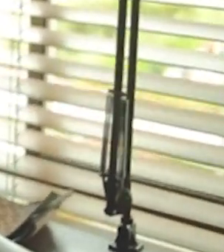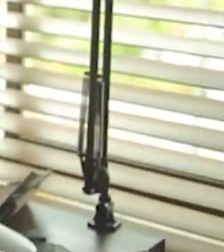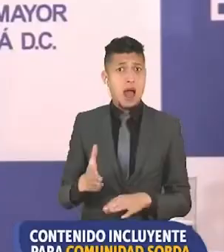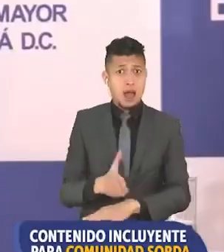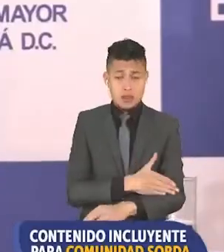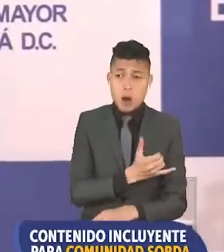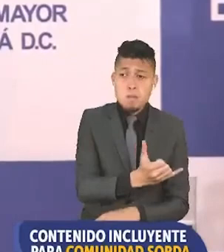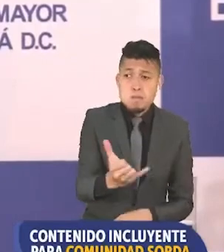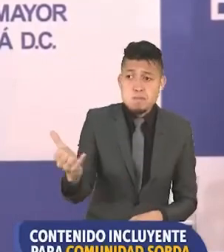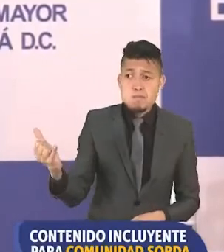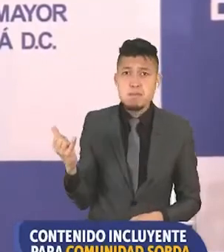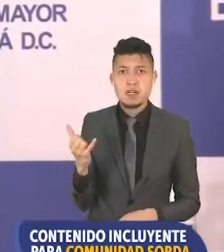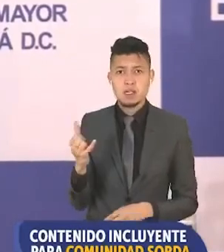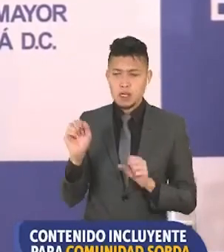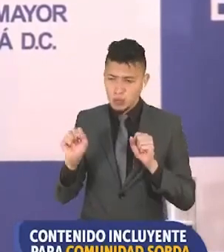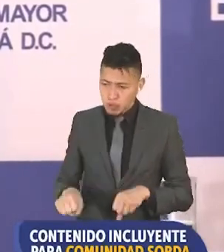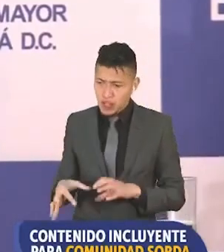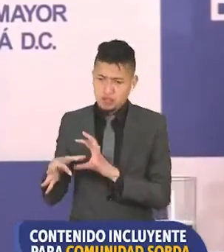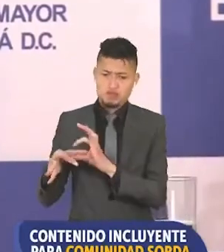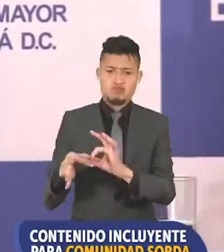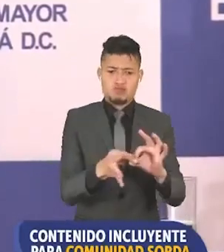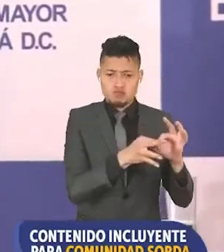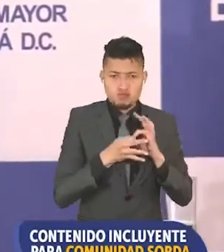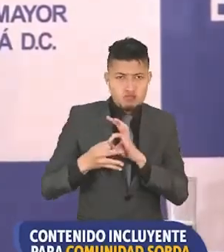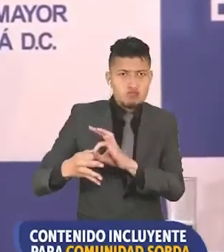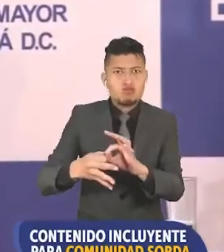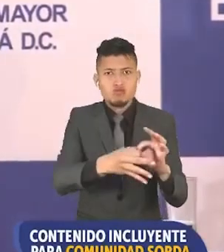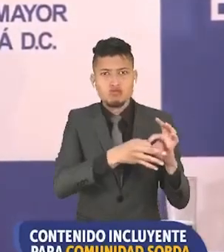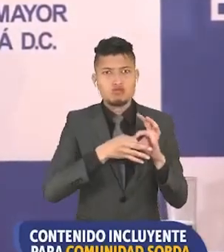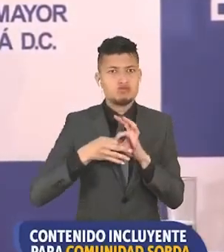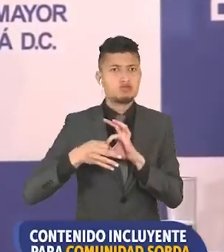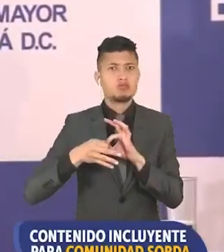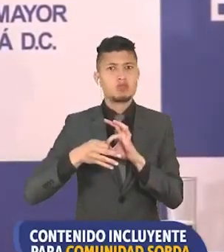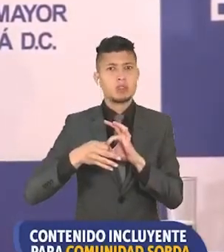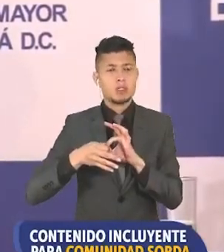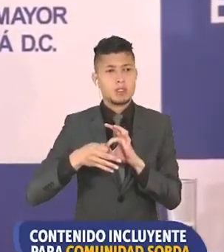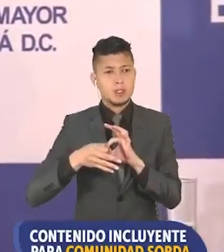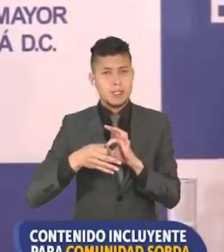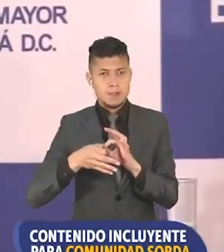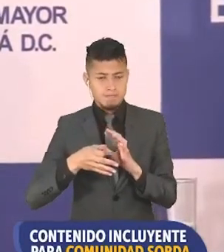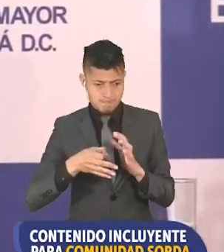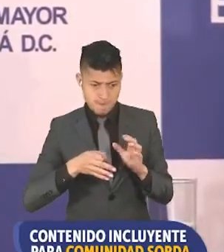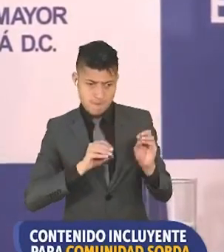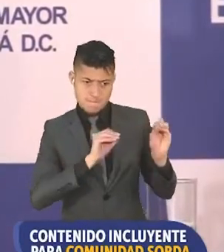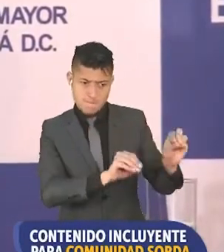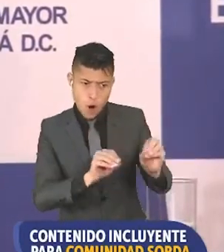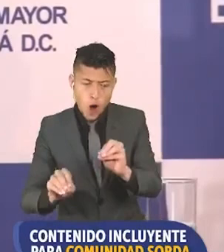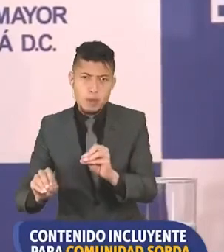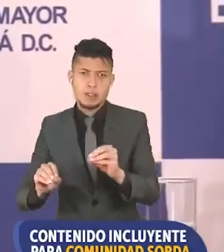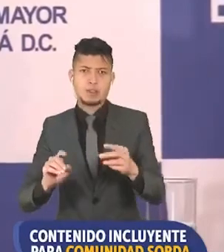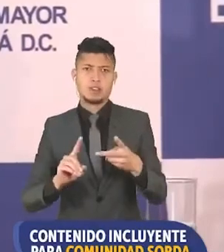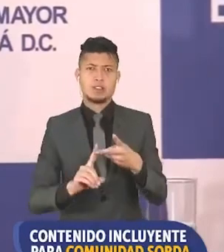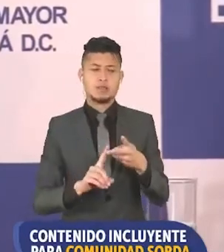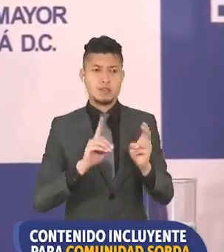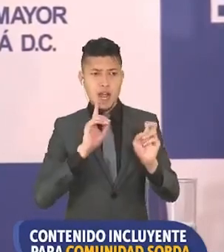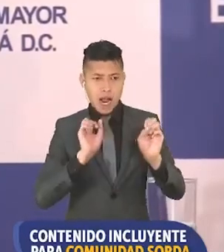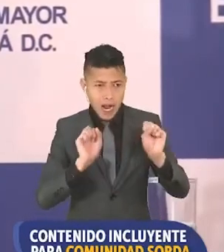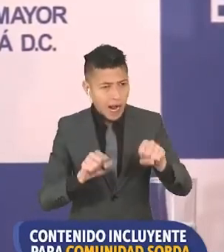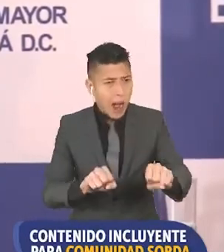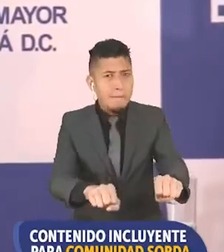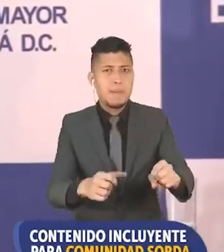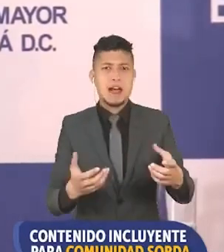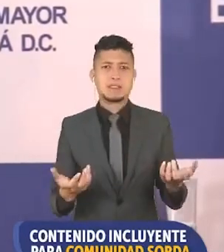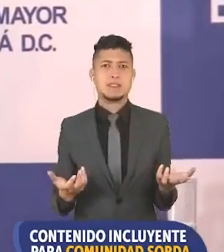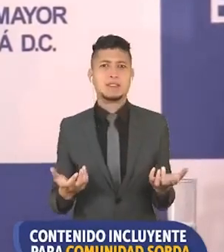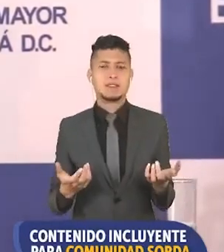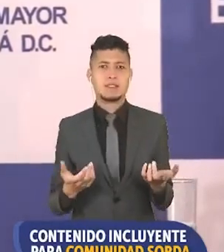temprana. Podemos unir fuerzas y llevar justamente esta formación, estas capacidades,